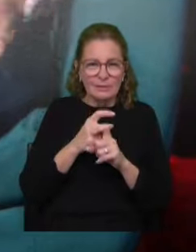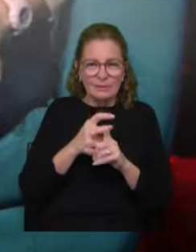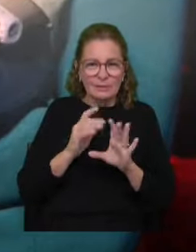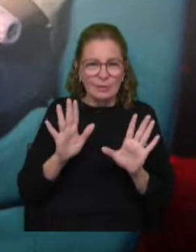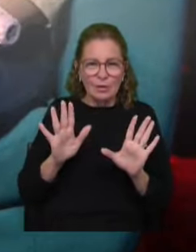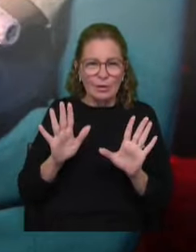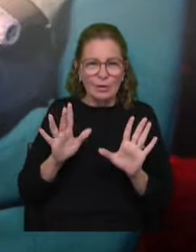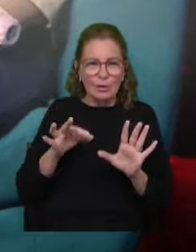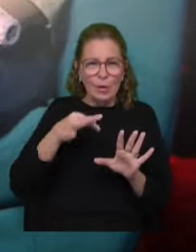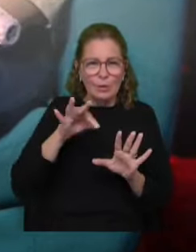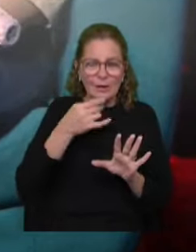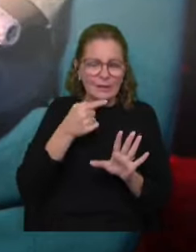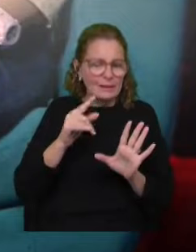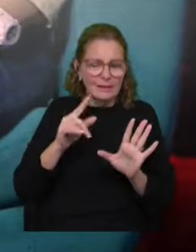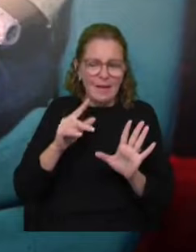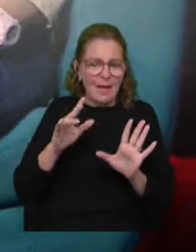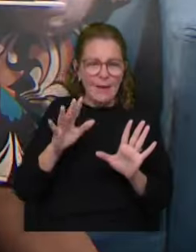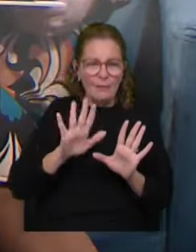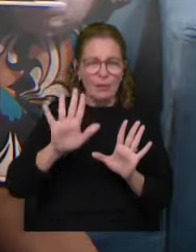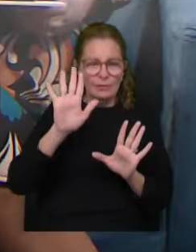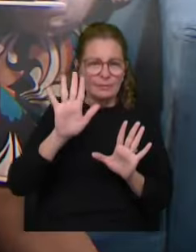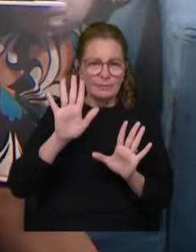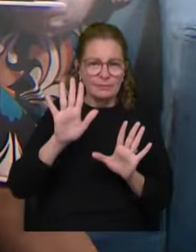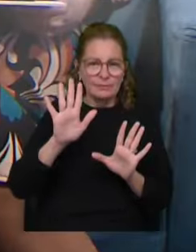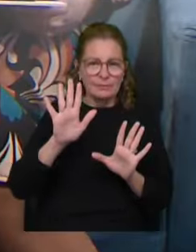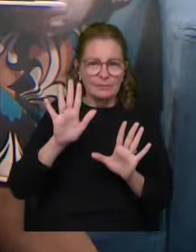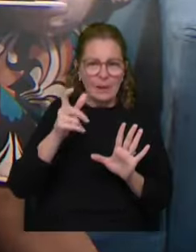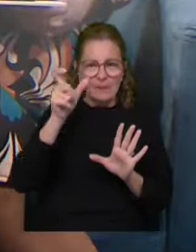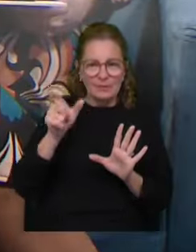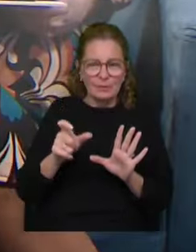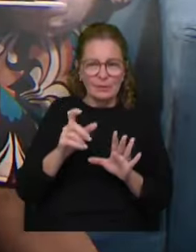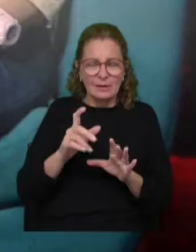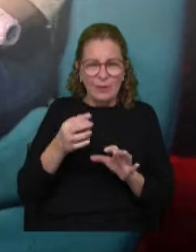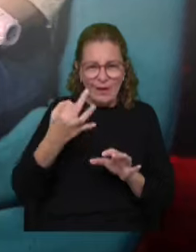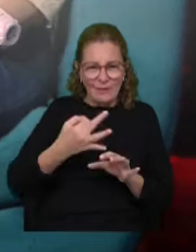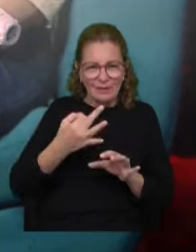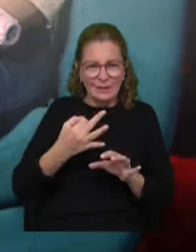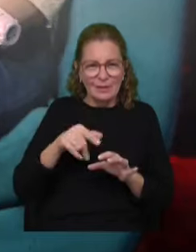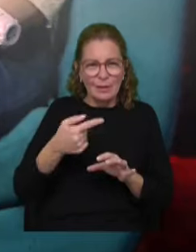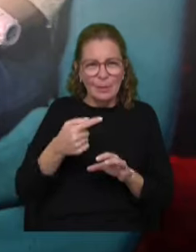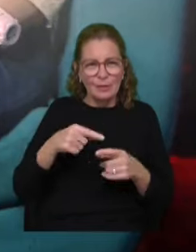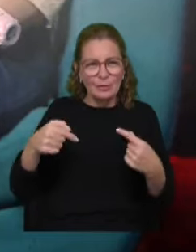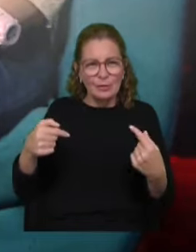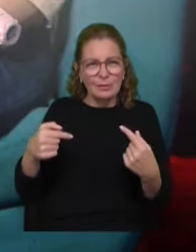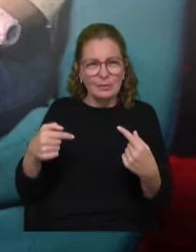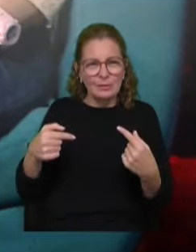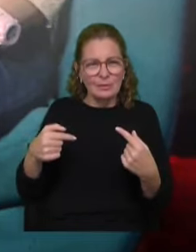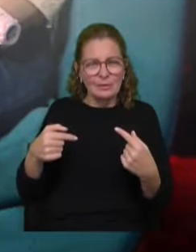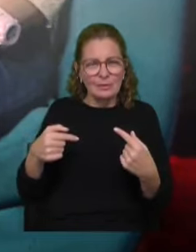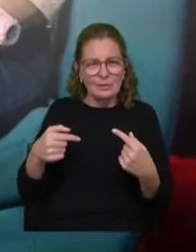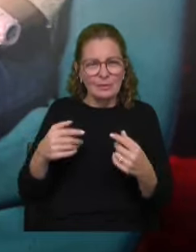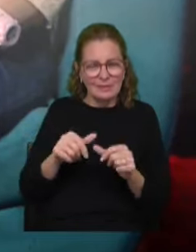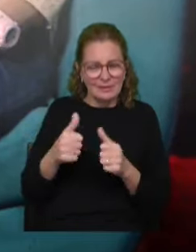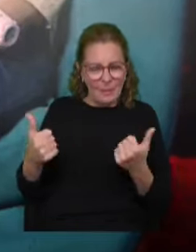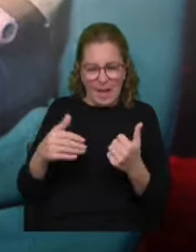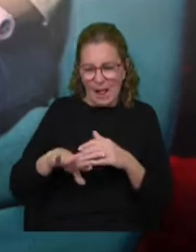que era lo único que yo le pedía. Sé el personaje, punto, con la verdad. Después las otras cosas se